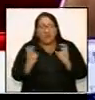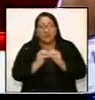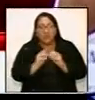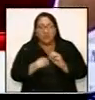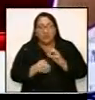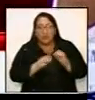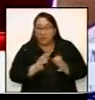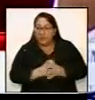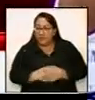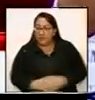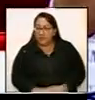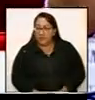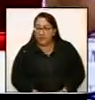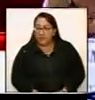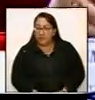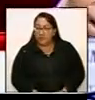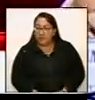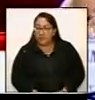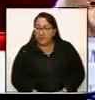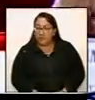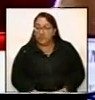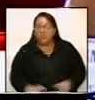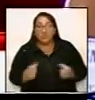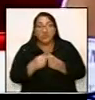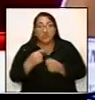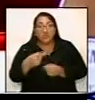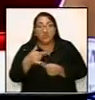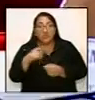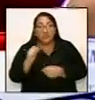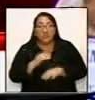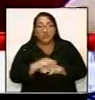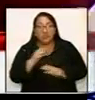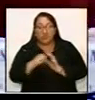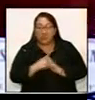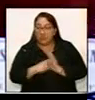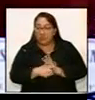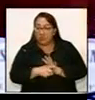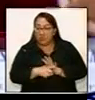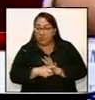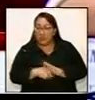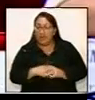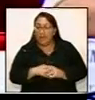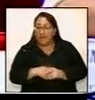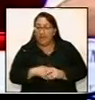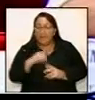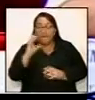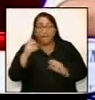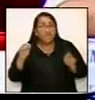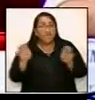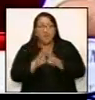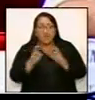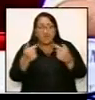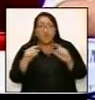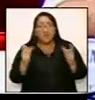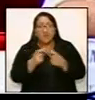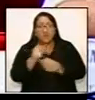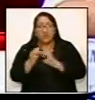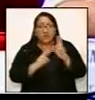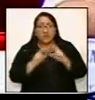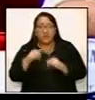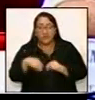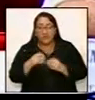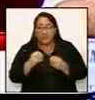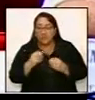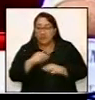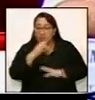plantea, lo que nos está comentando el congresista García Belaúnde sobre el proyecto de ley, creo que igual debería venir a la Comisión de Relaciones Exteriores, porque